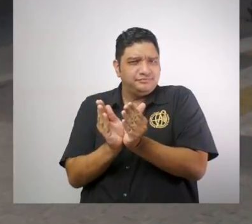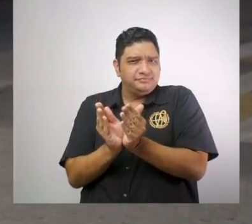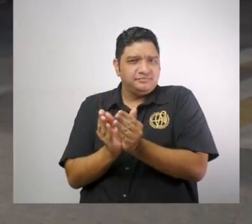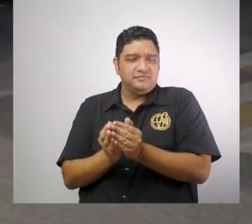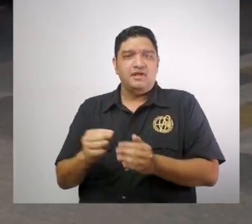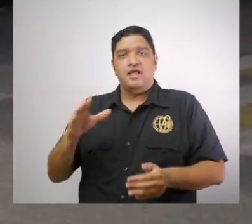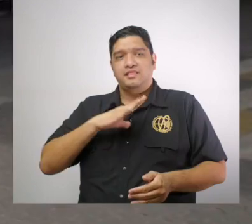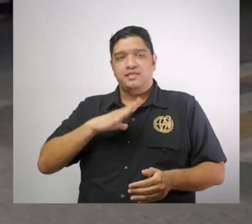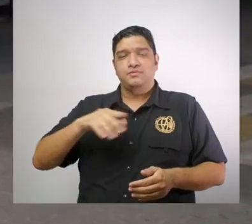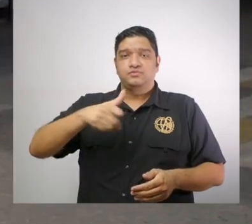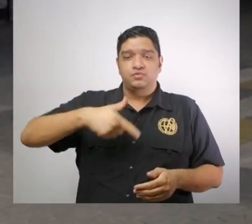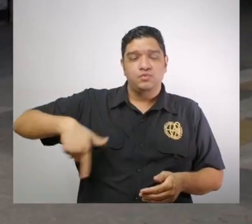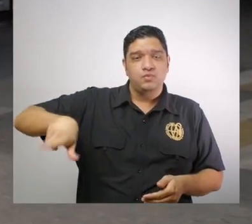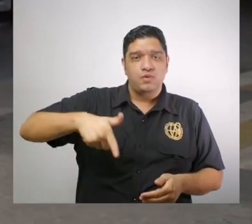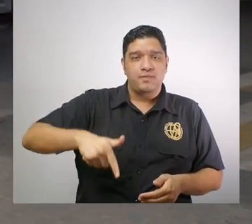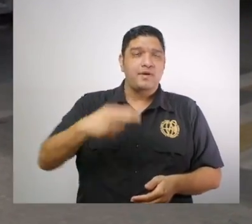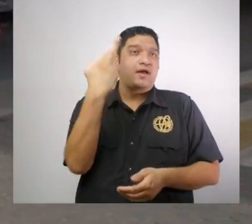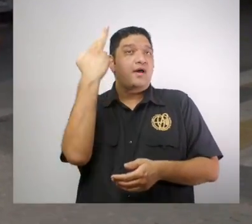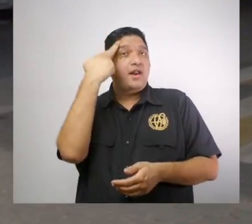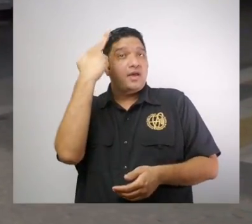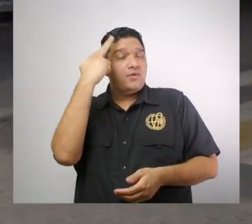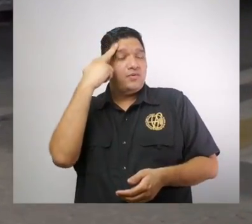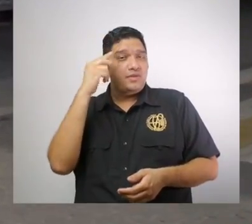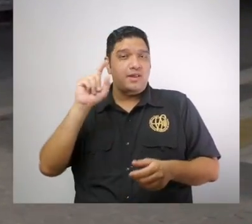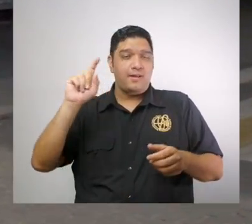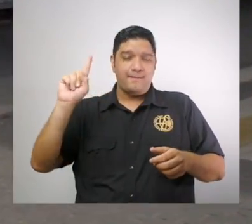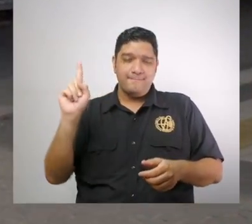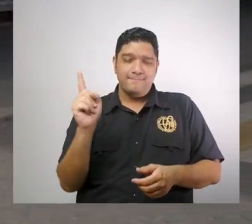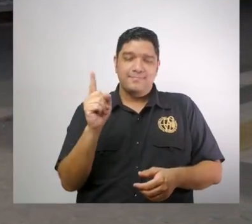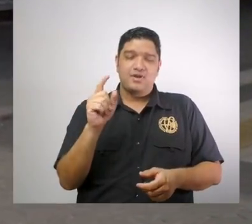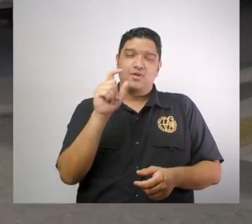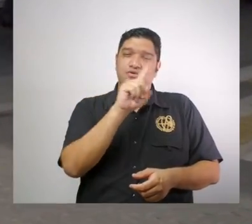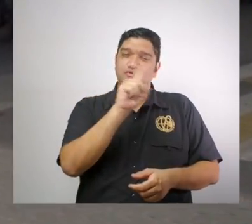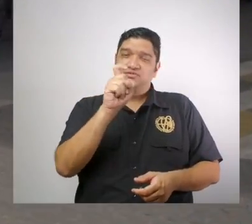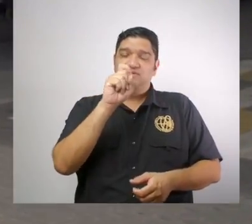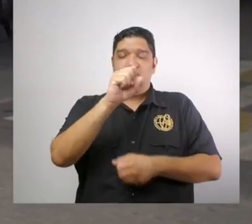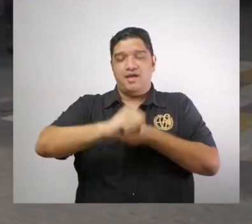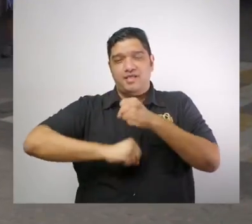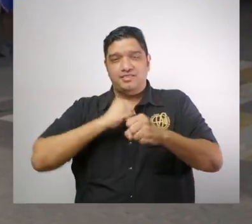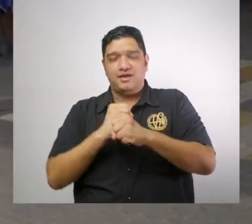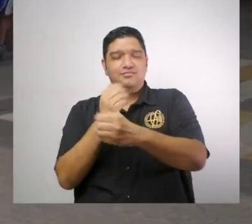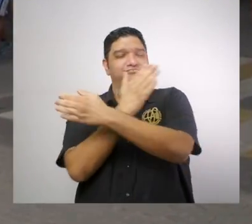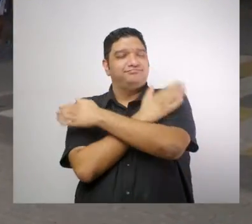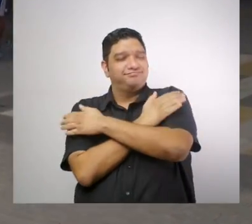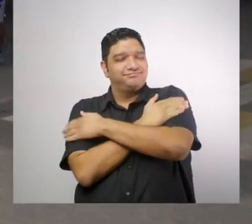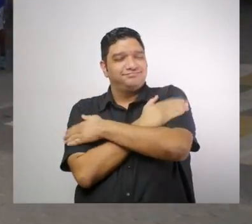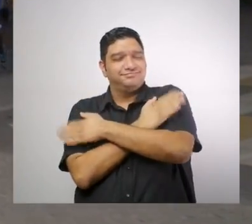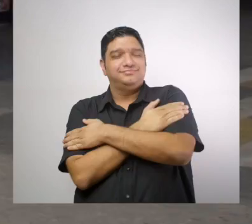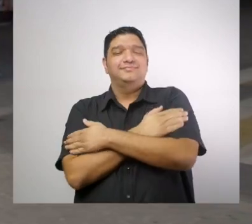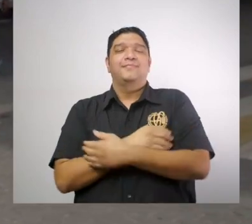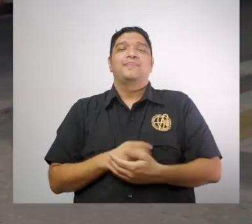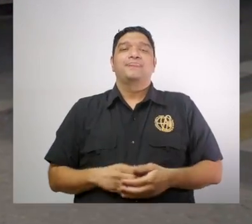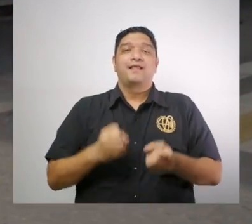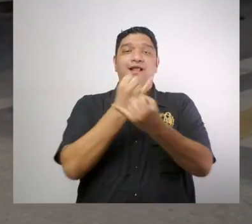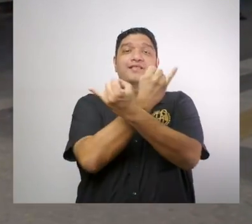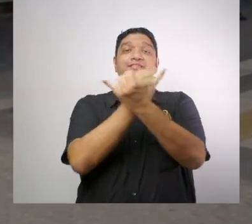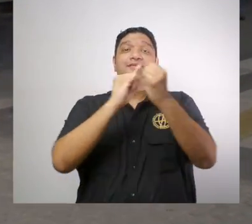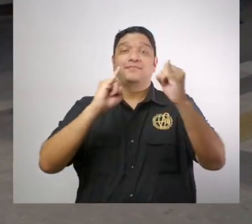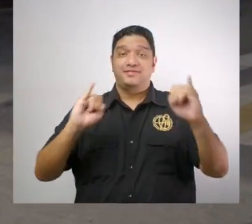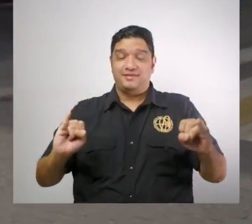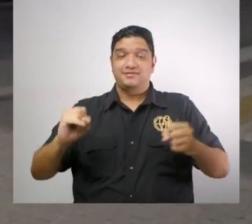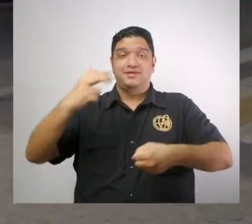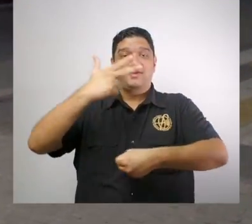de Gobierno o Palacio Nacional, el Parque del Centenario, que nos recuerda el primer centenario de